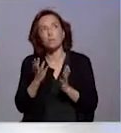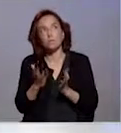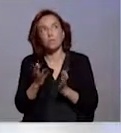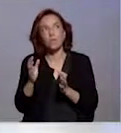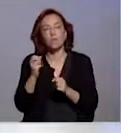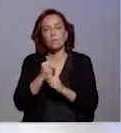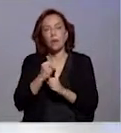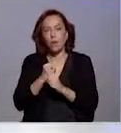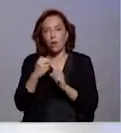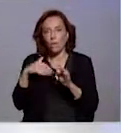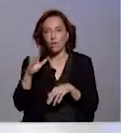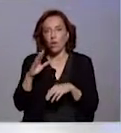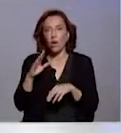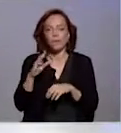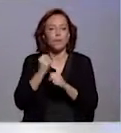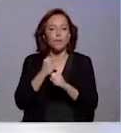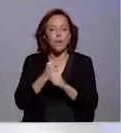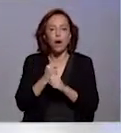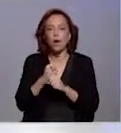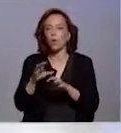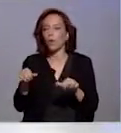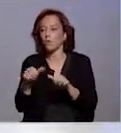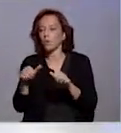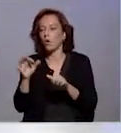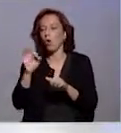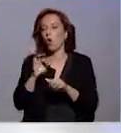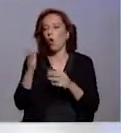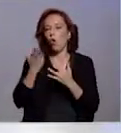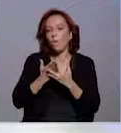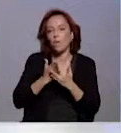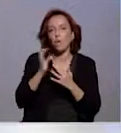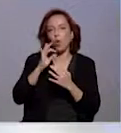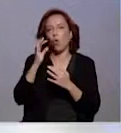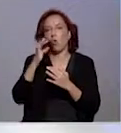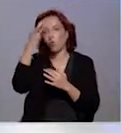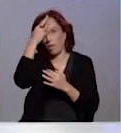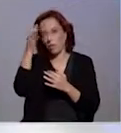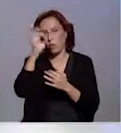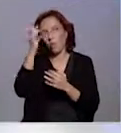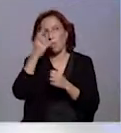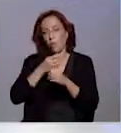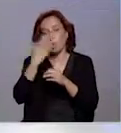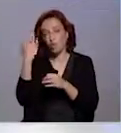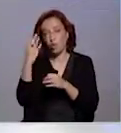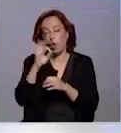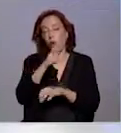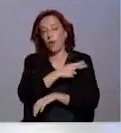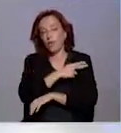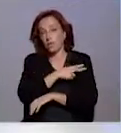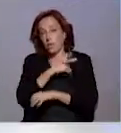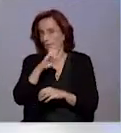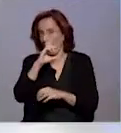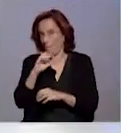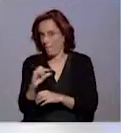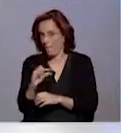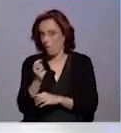son la mayoría del mercado y después uno ve que los mandos medios o los cargos técnicos o los profesionales o los cargos gerenciales son mucho menores